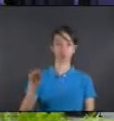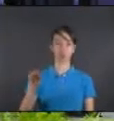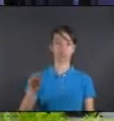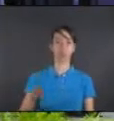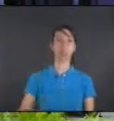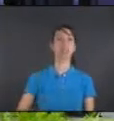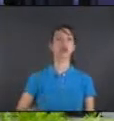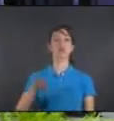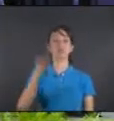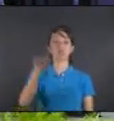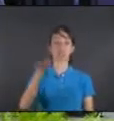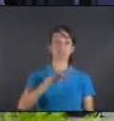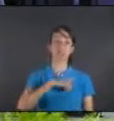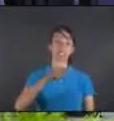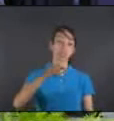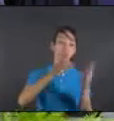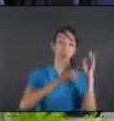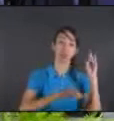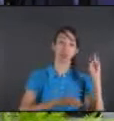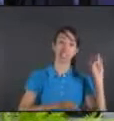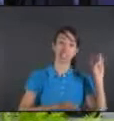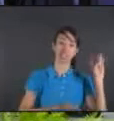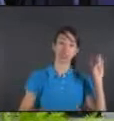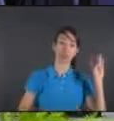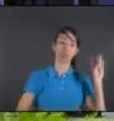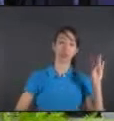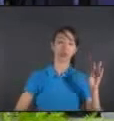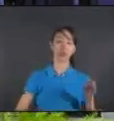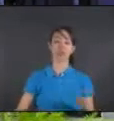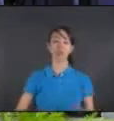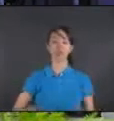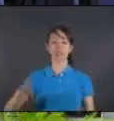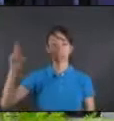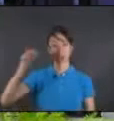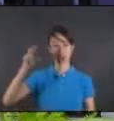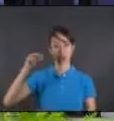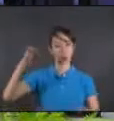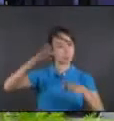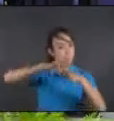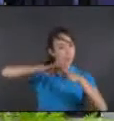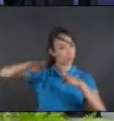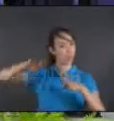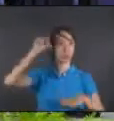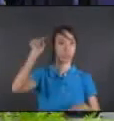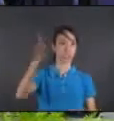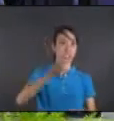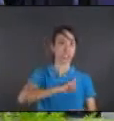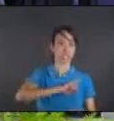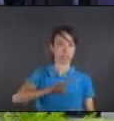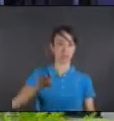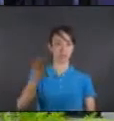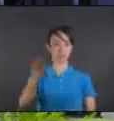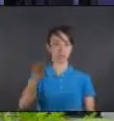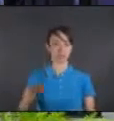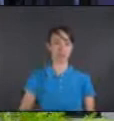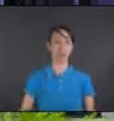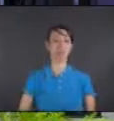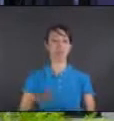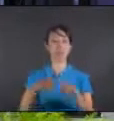Nítidos, pero mire, yo no sé cuánto es el quilataje más elevado que puede tener el